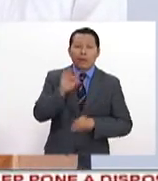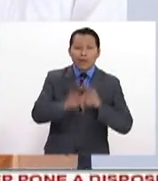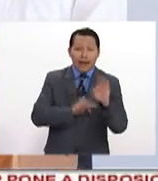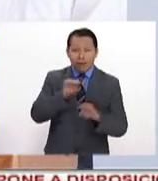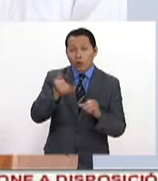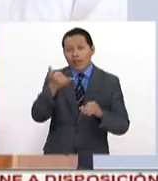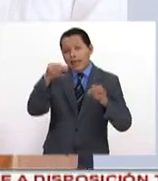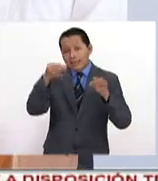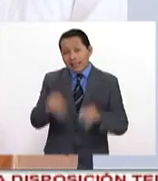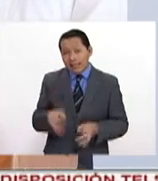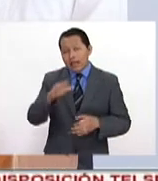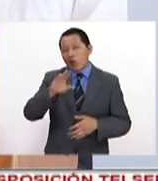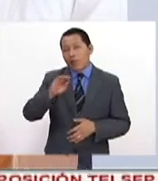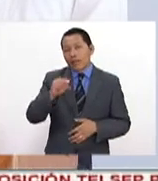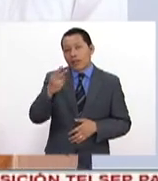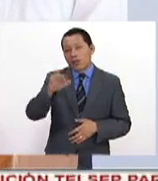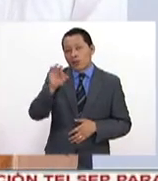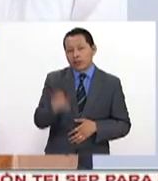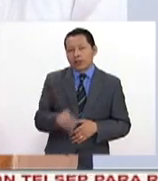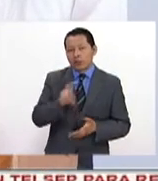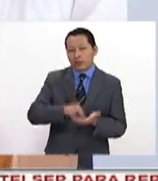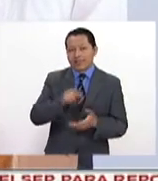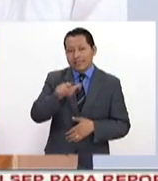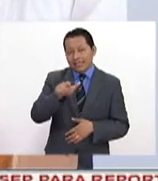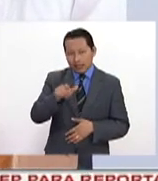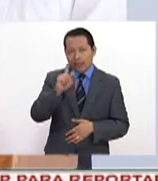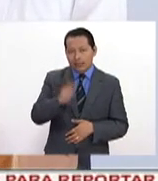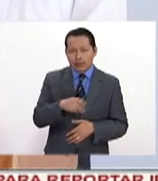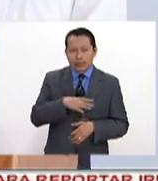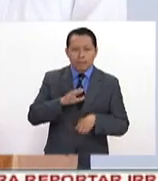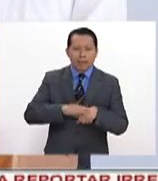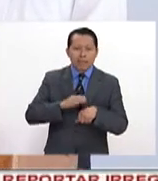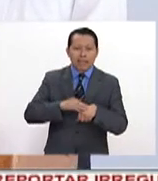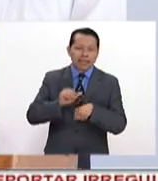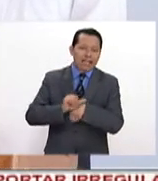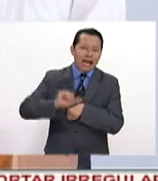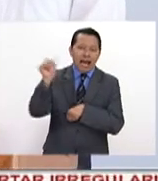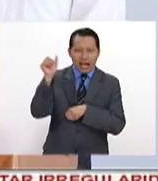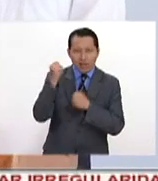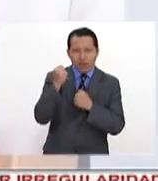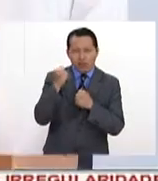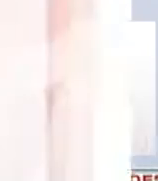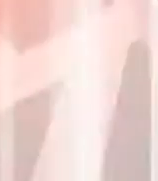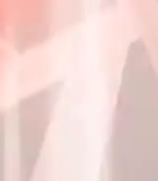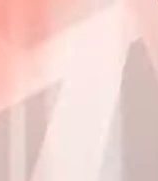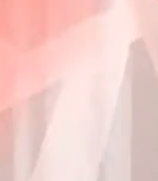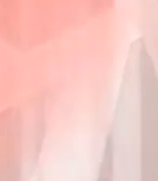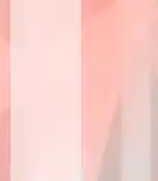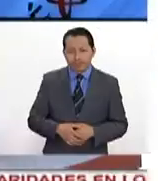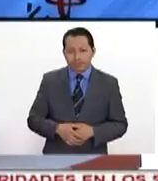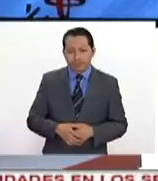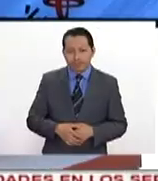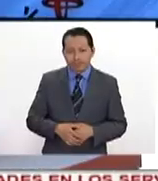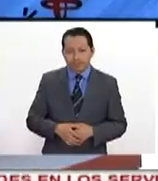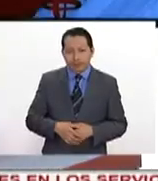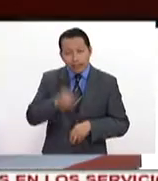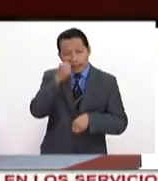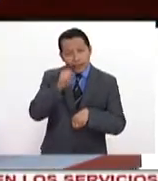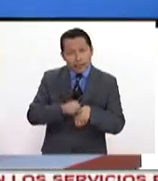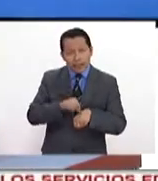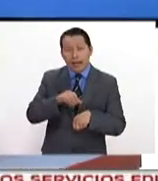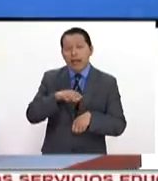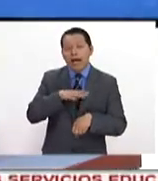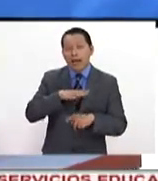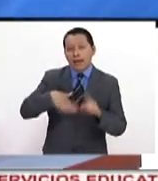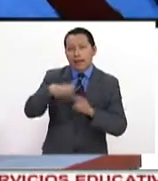el 92% en 2017, el punto más alto que se ha registrado. La Secretaría